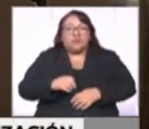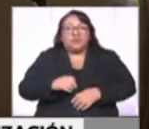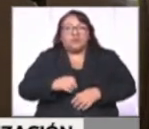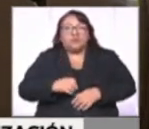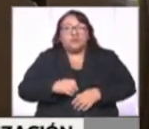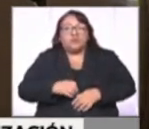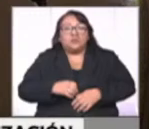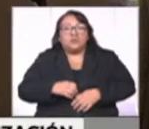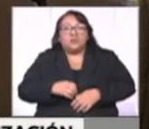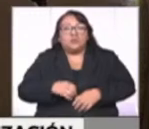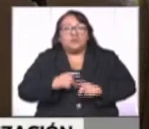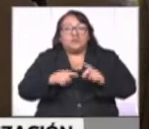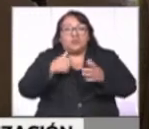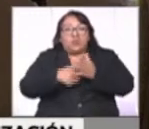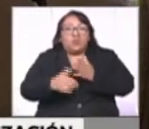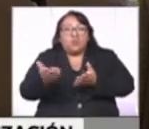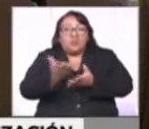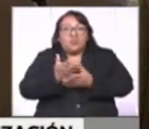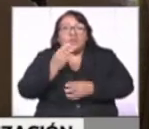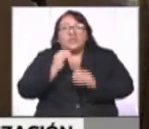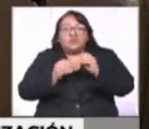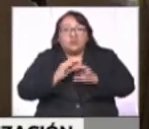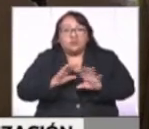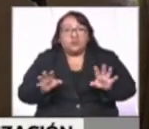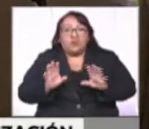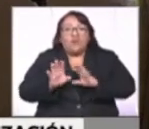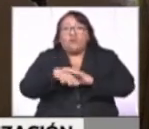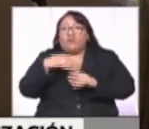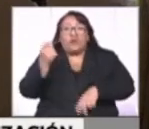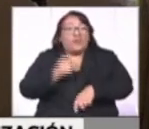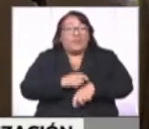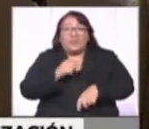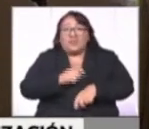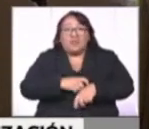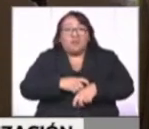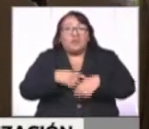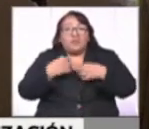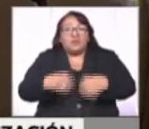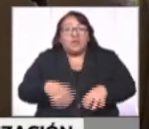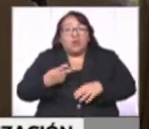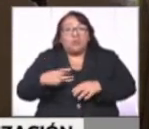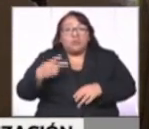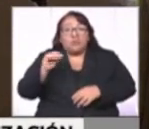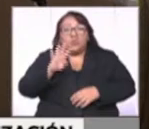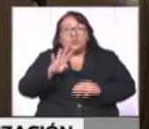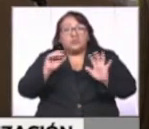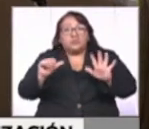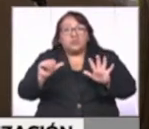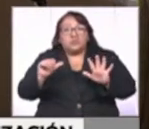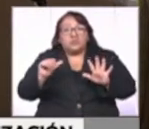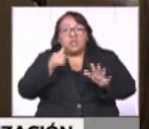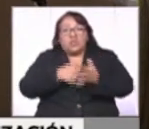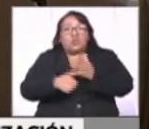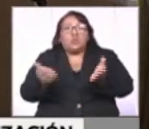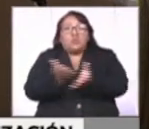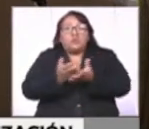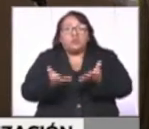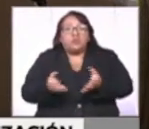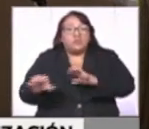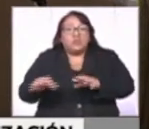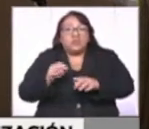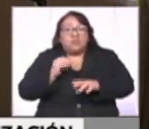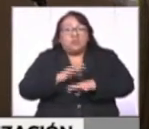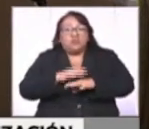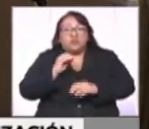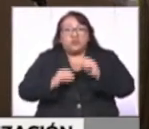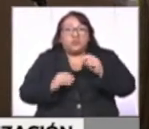de solicitudes resueltas fuera de plazo. Ha aumentado en un 46% las solicitudes por resolver